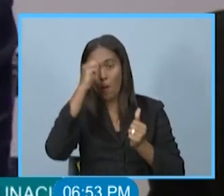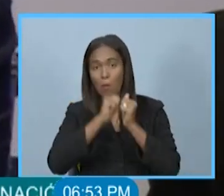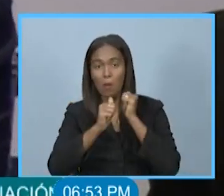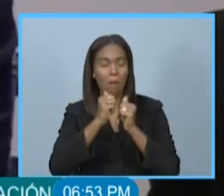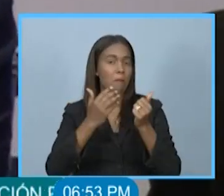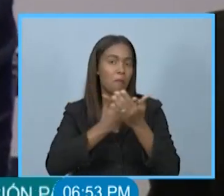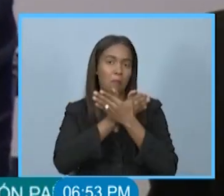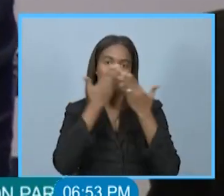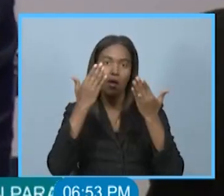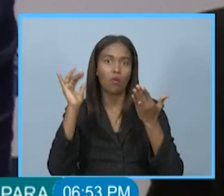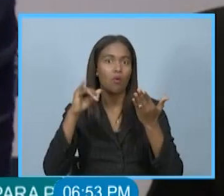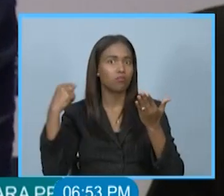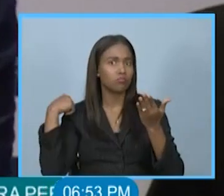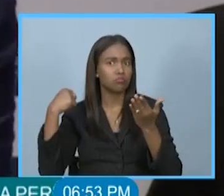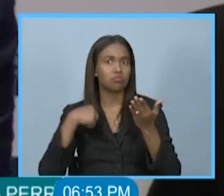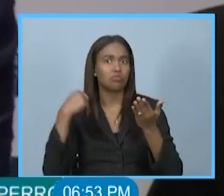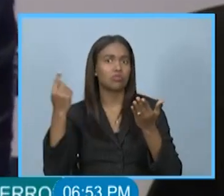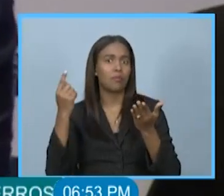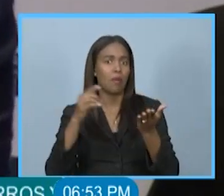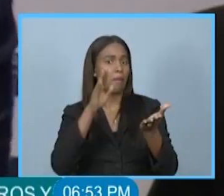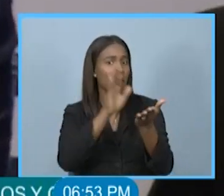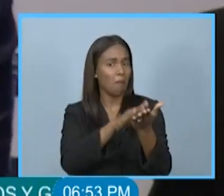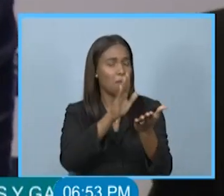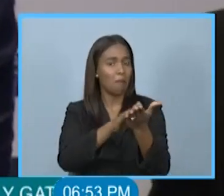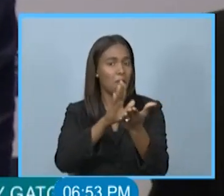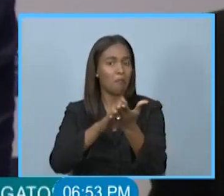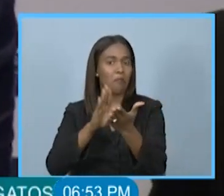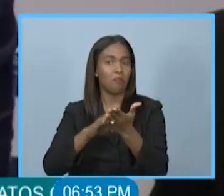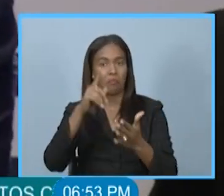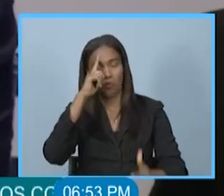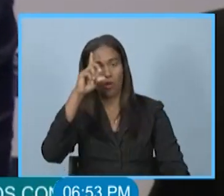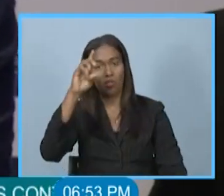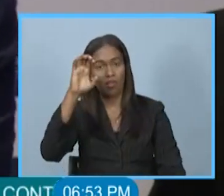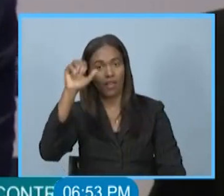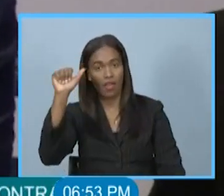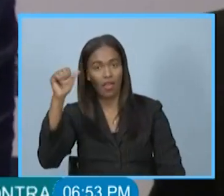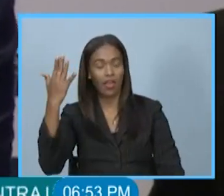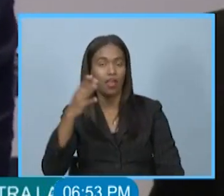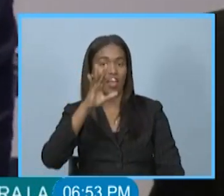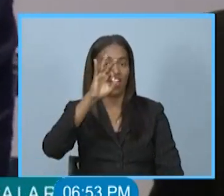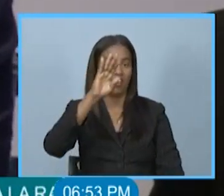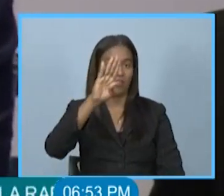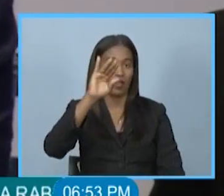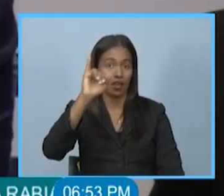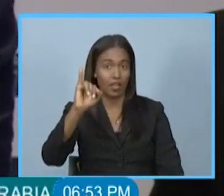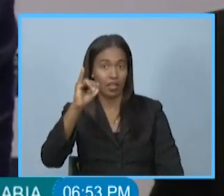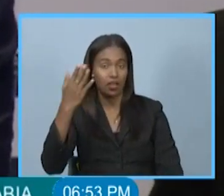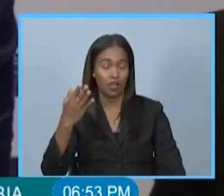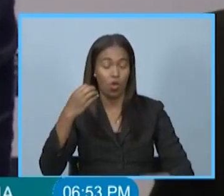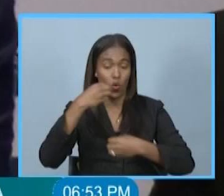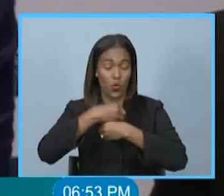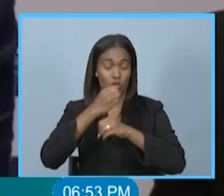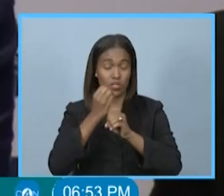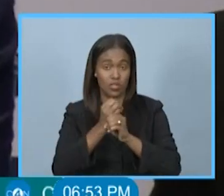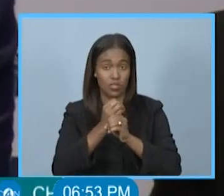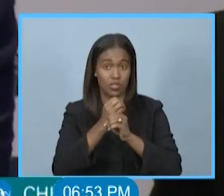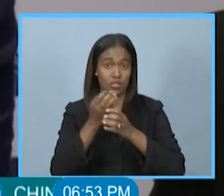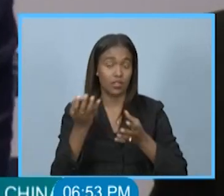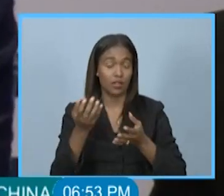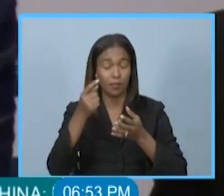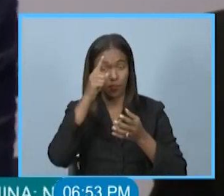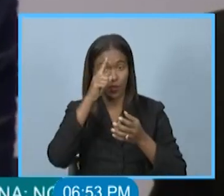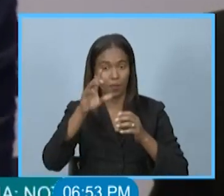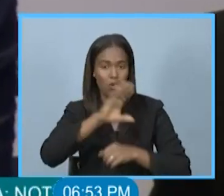hemos sido felicitados públicamente por la aldea por el FBI por la organización de